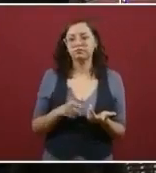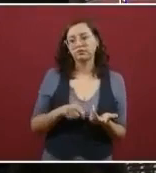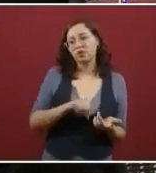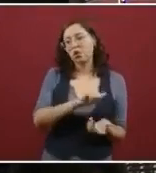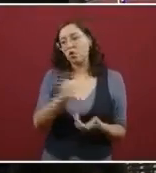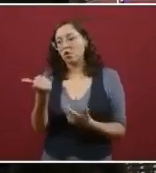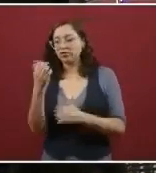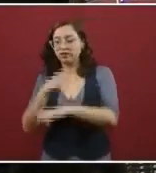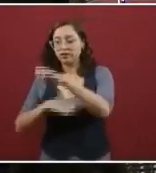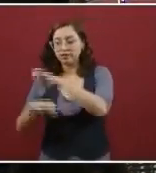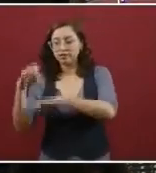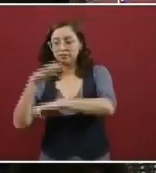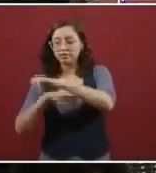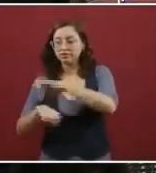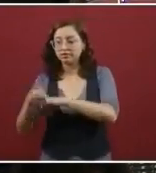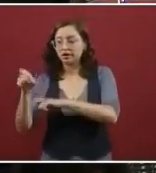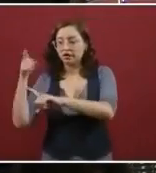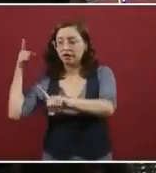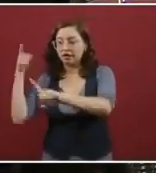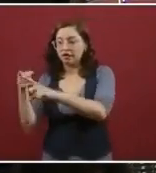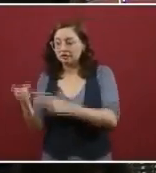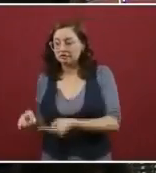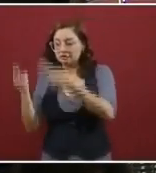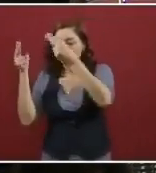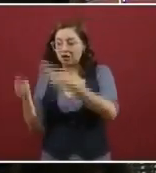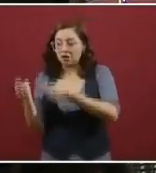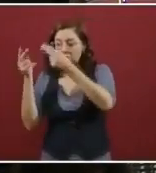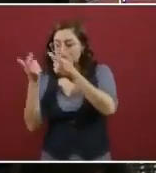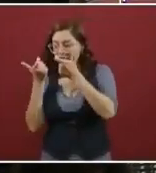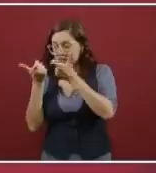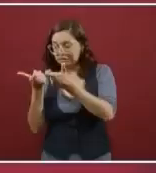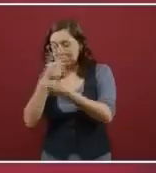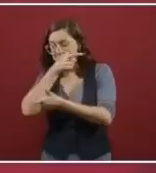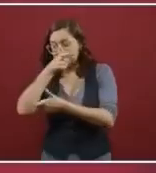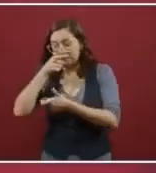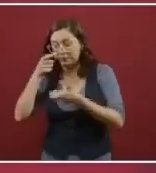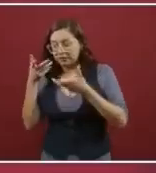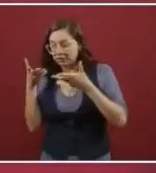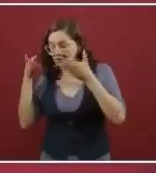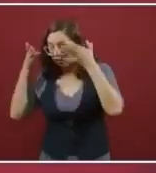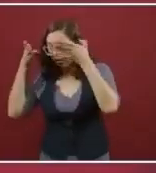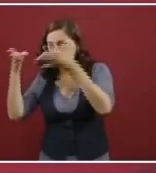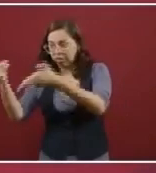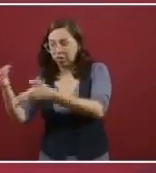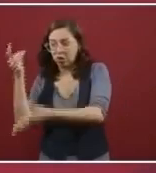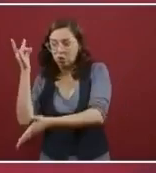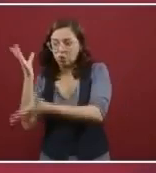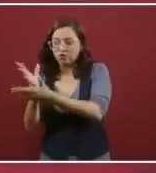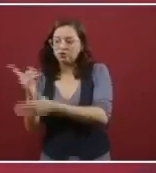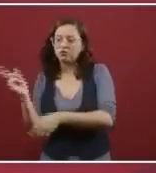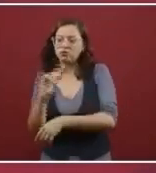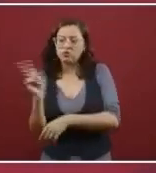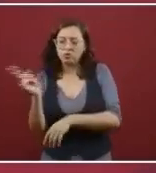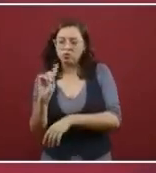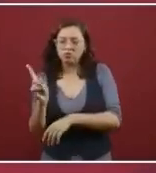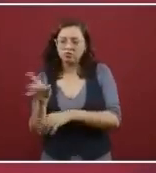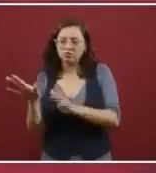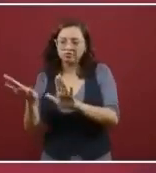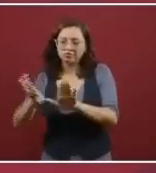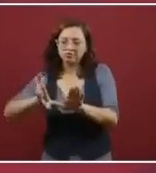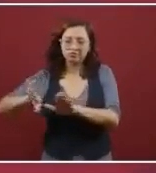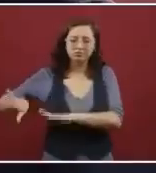propósitos financieros o económicos. Nos importa que